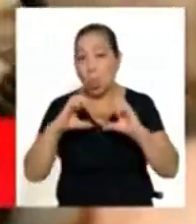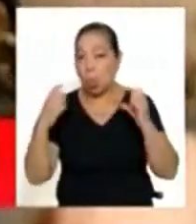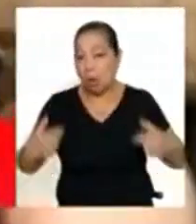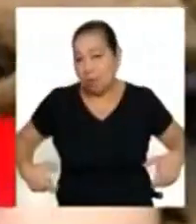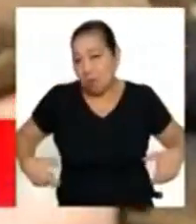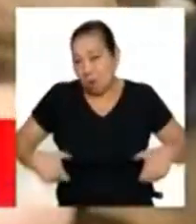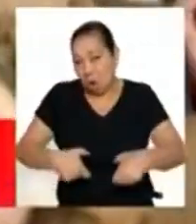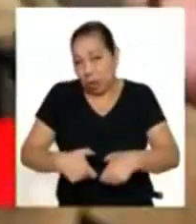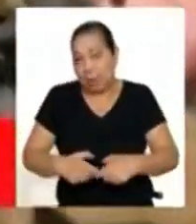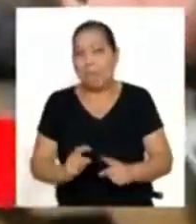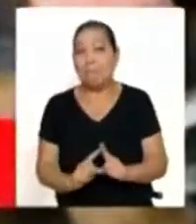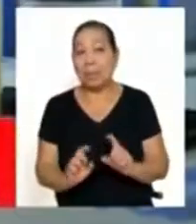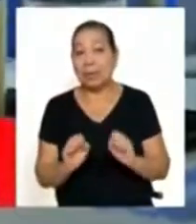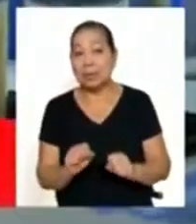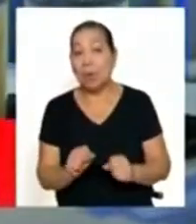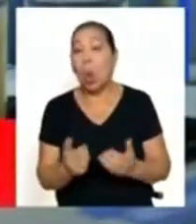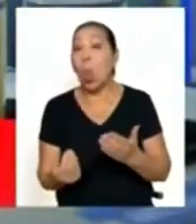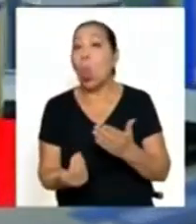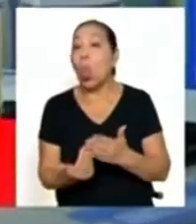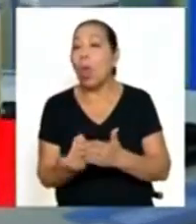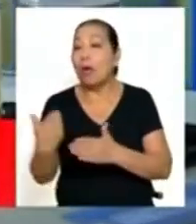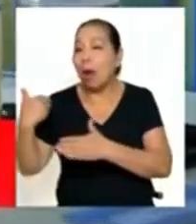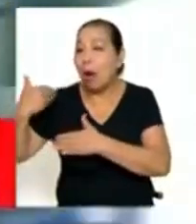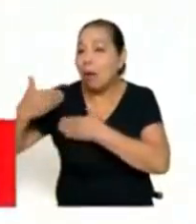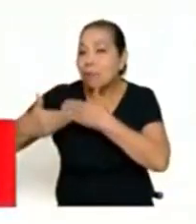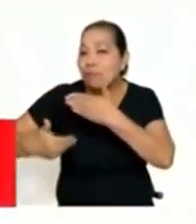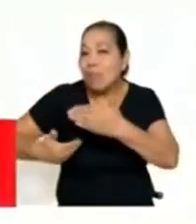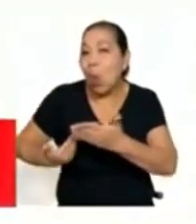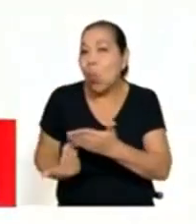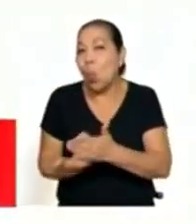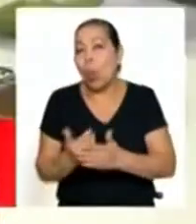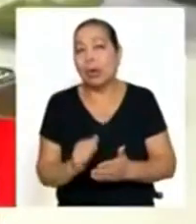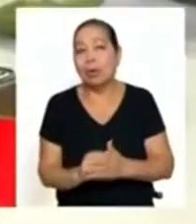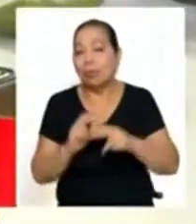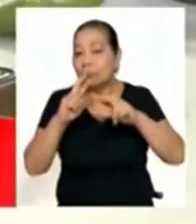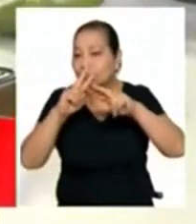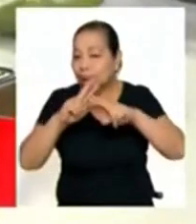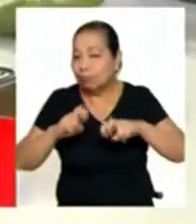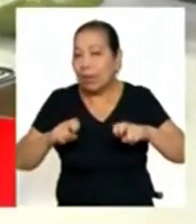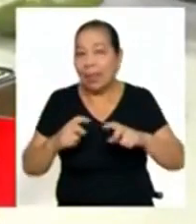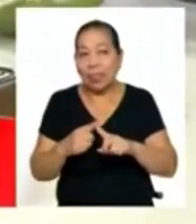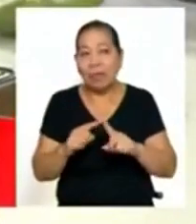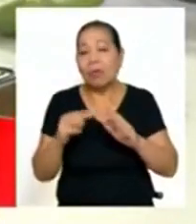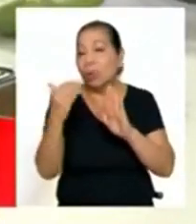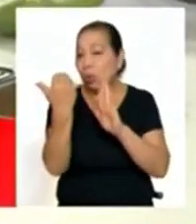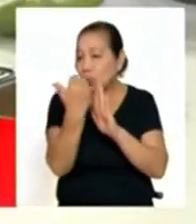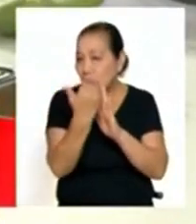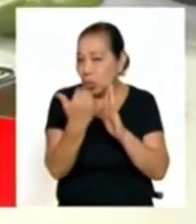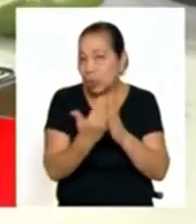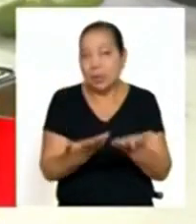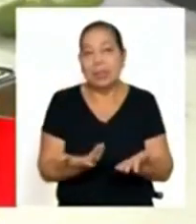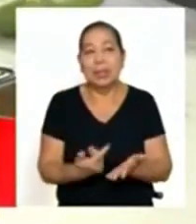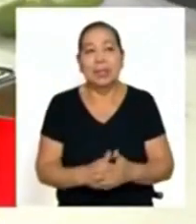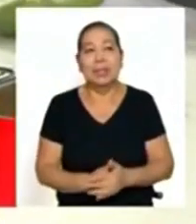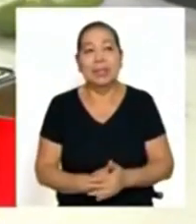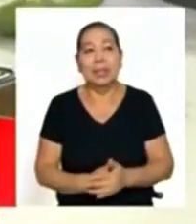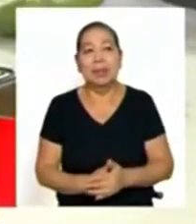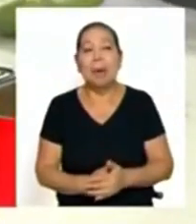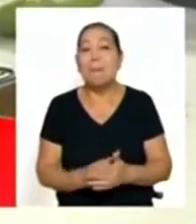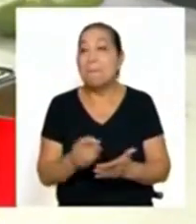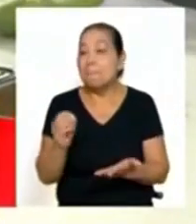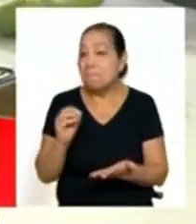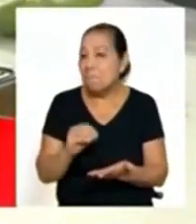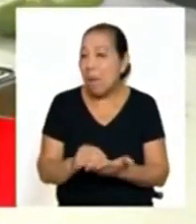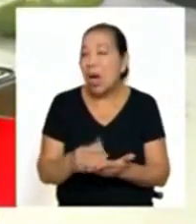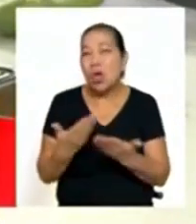Una oportunidad de emprendimiento para las nuevas generaciones. Investigación en diferentes rubros, en este caso lo que es